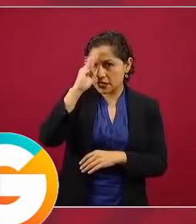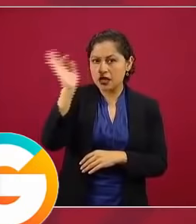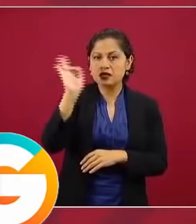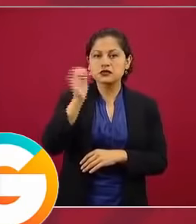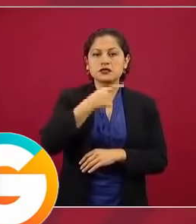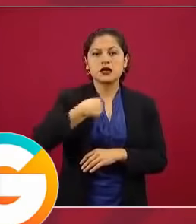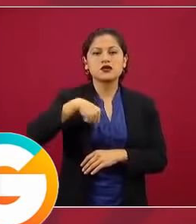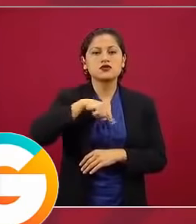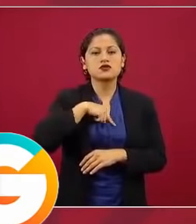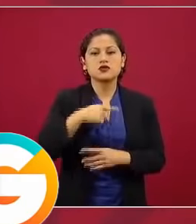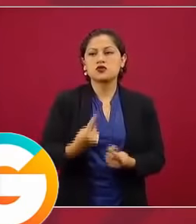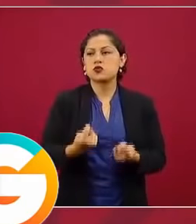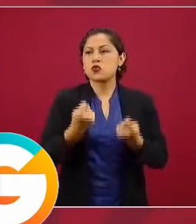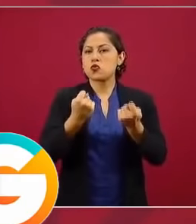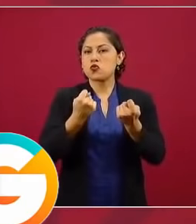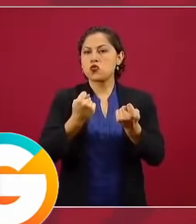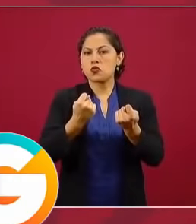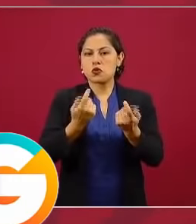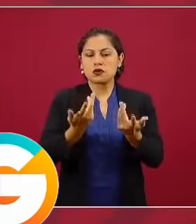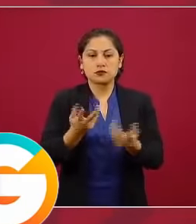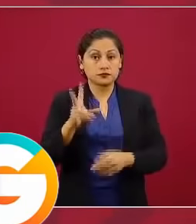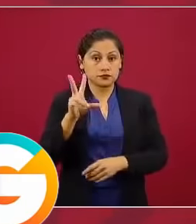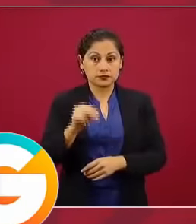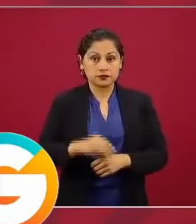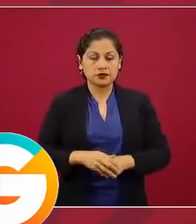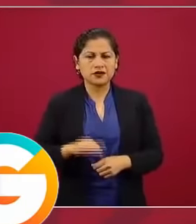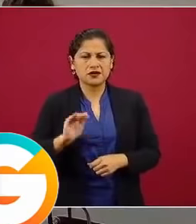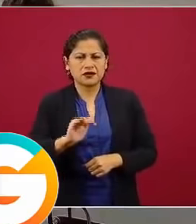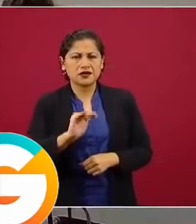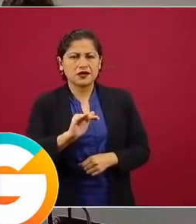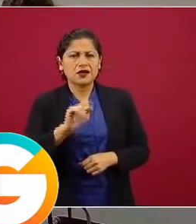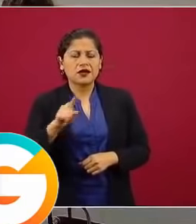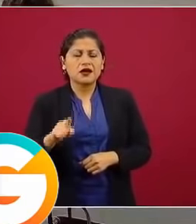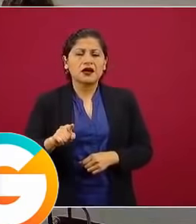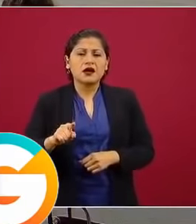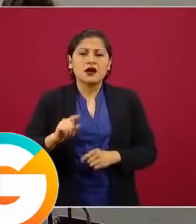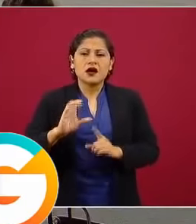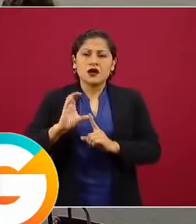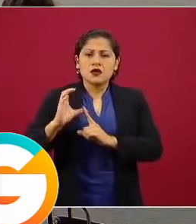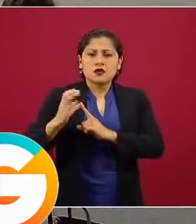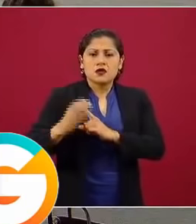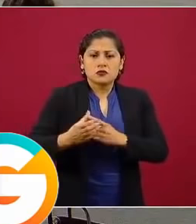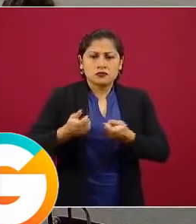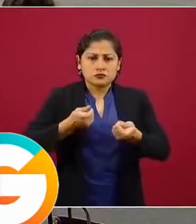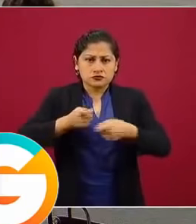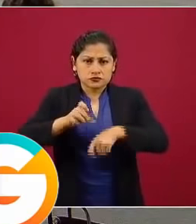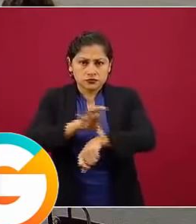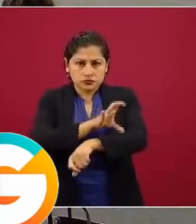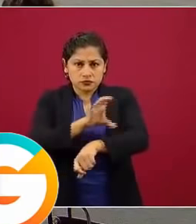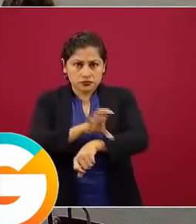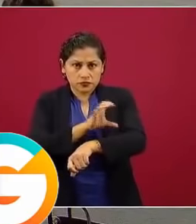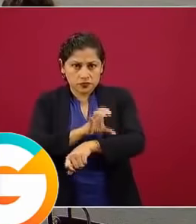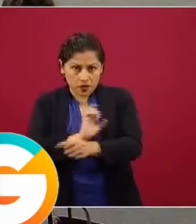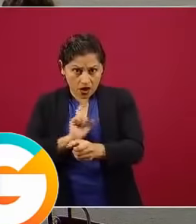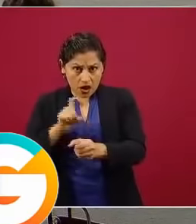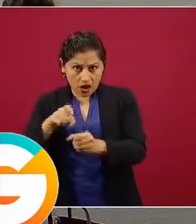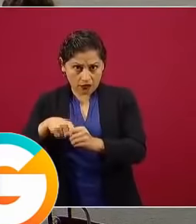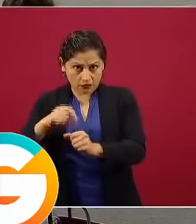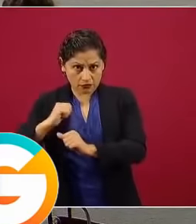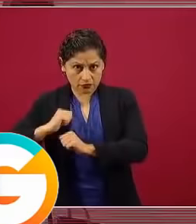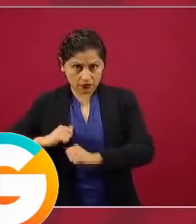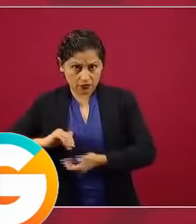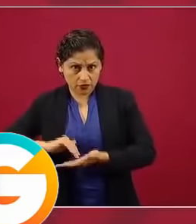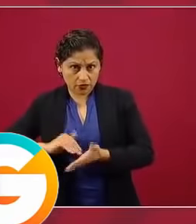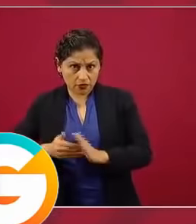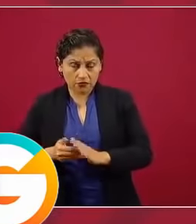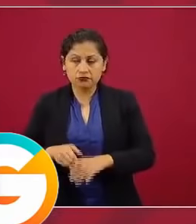arbitraria. ¿Hay funcionarios de la Comisión Reguladora de Energía involucrados en estos fraudes? Hay funcionarios involucrados y